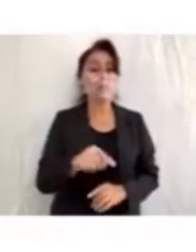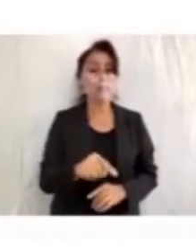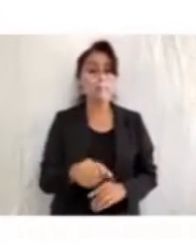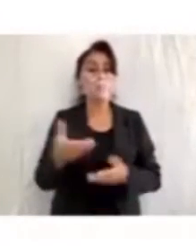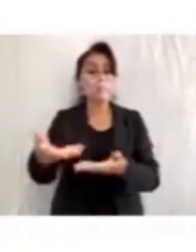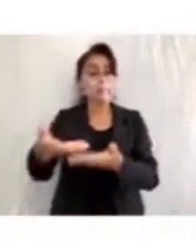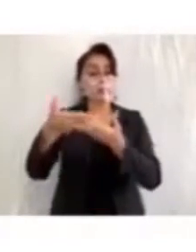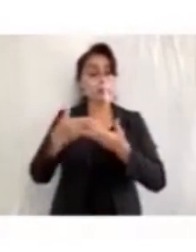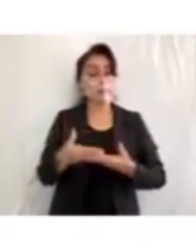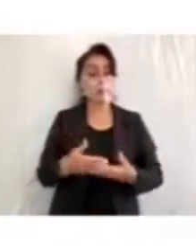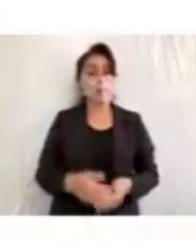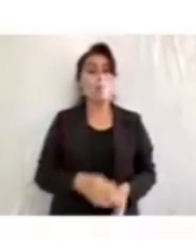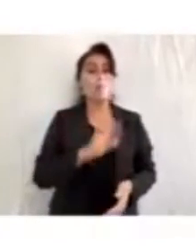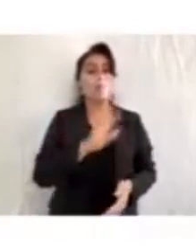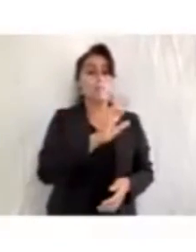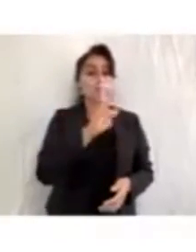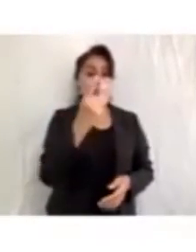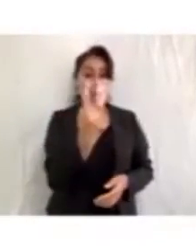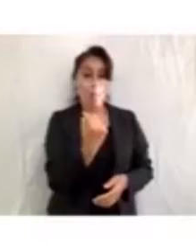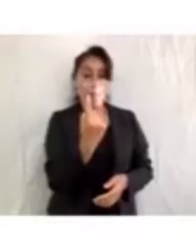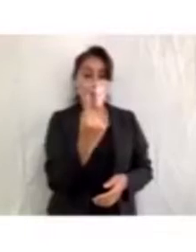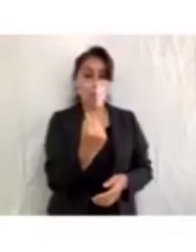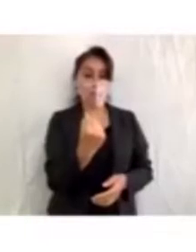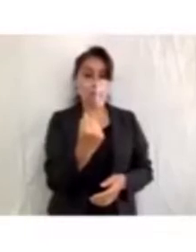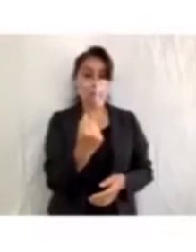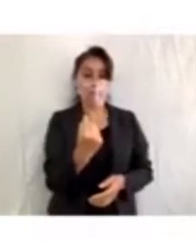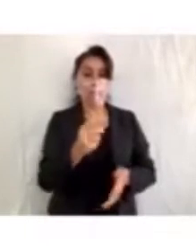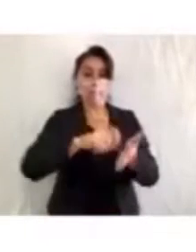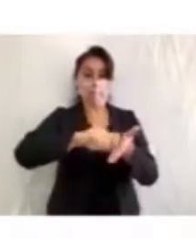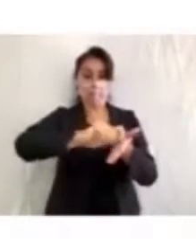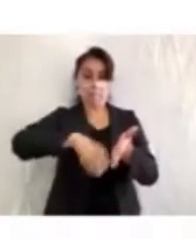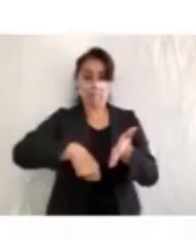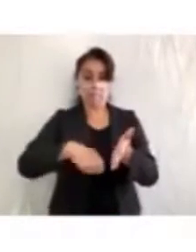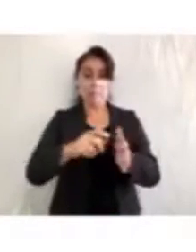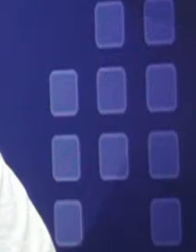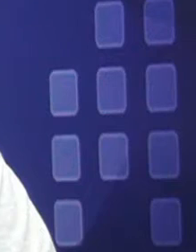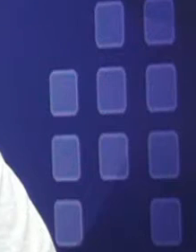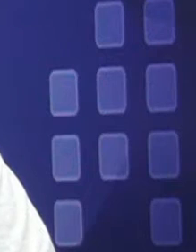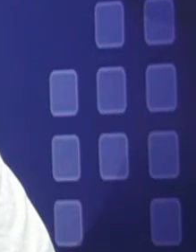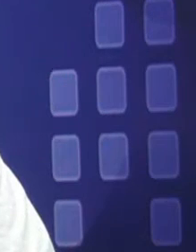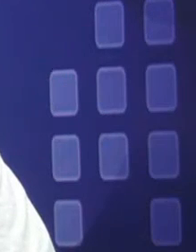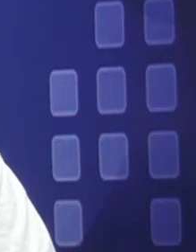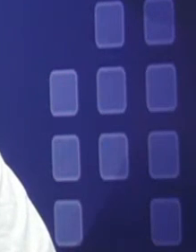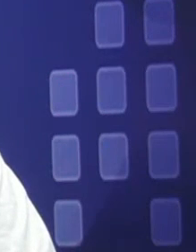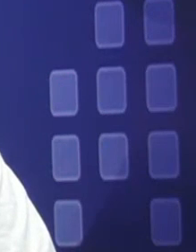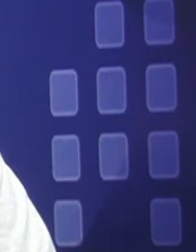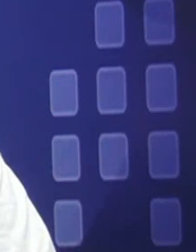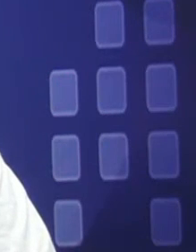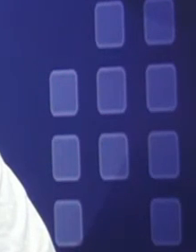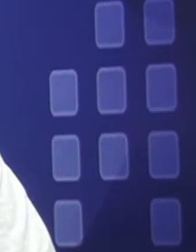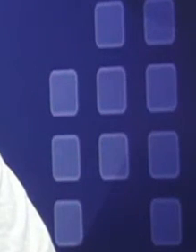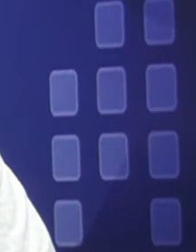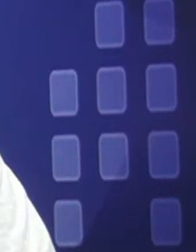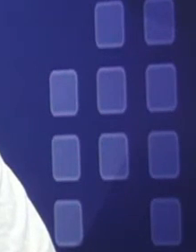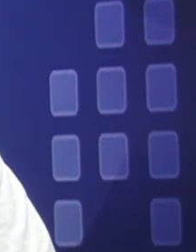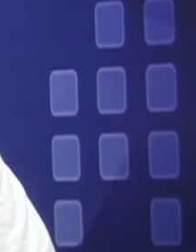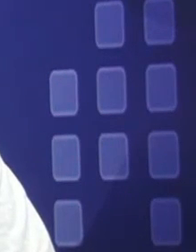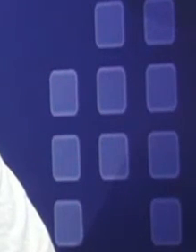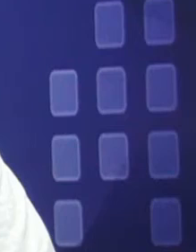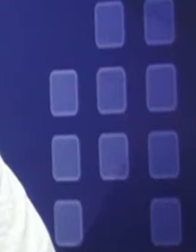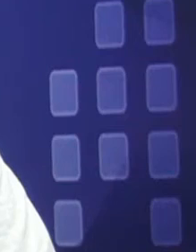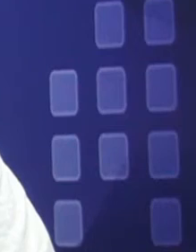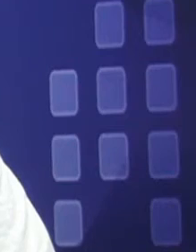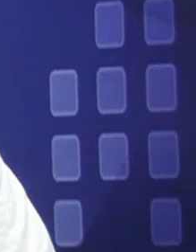hemos recibido 911 consentimientos informados hasta la fecha. Municipalidad convirtió sitio Eriazo en